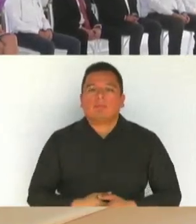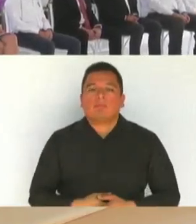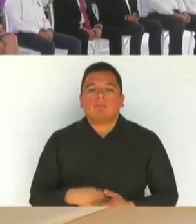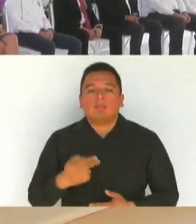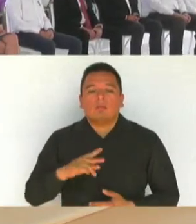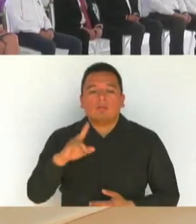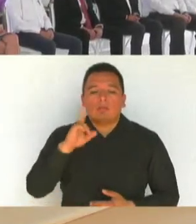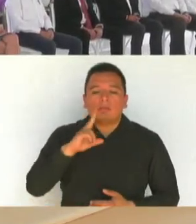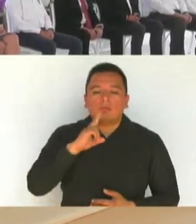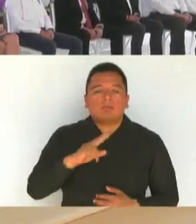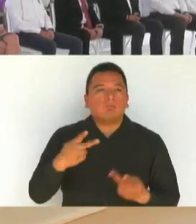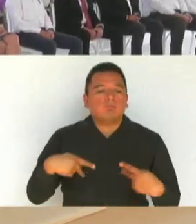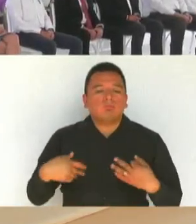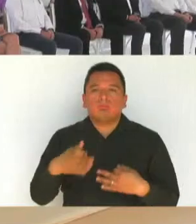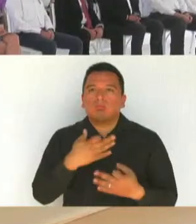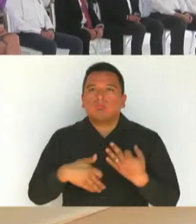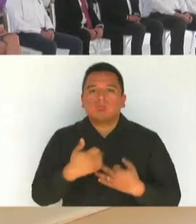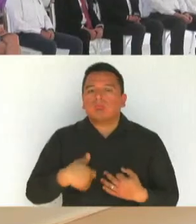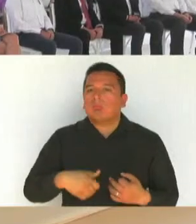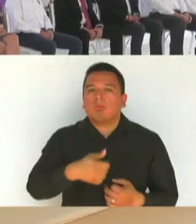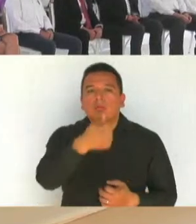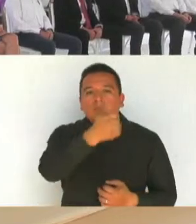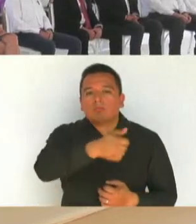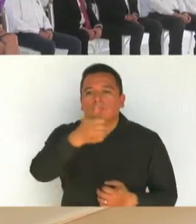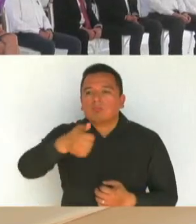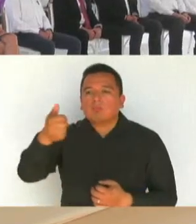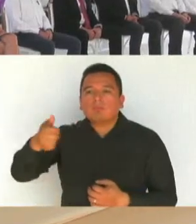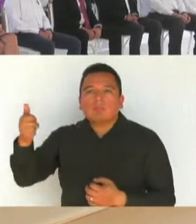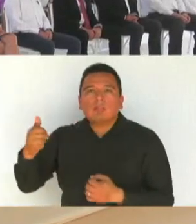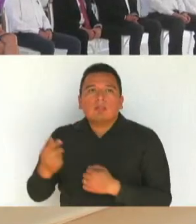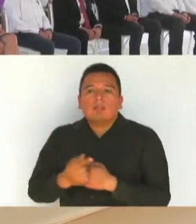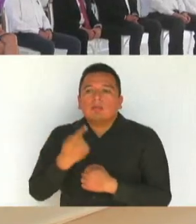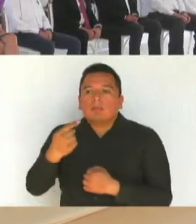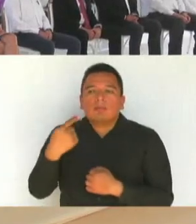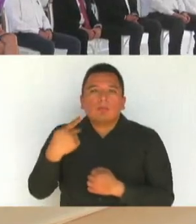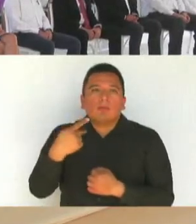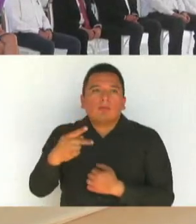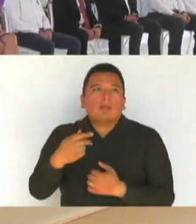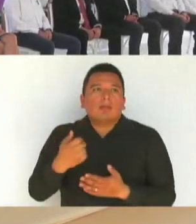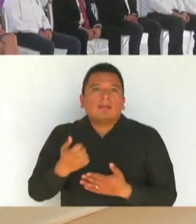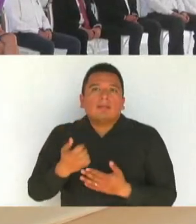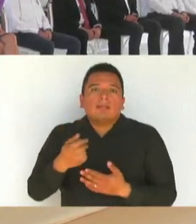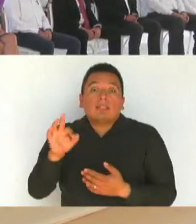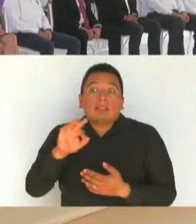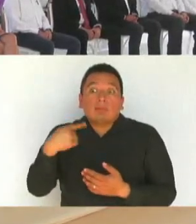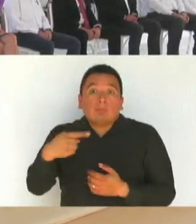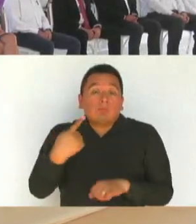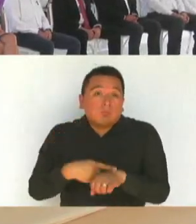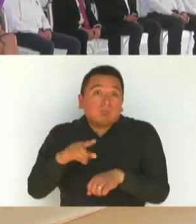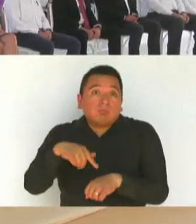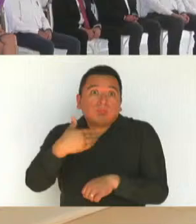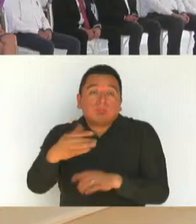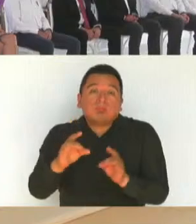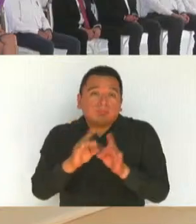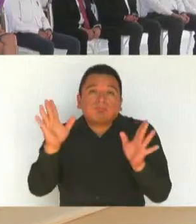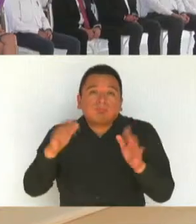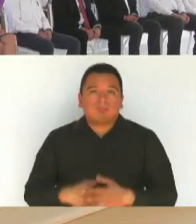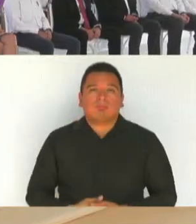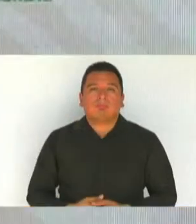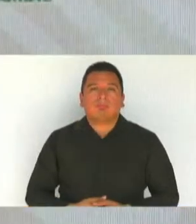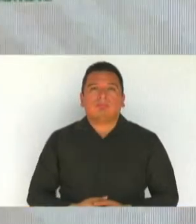al individuo como causa y efecto en su contexto, dando especial vigilancia a las condiciones